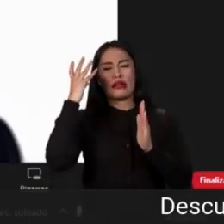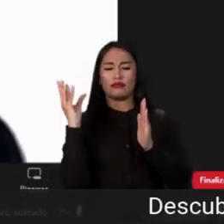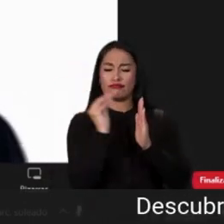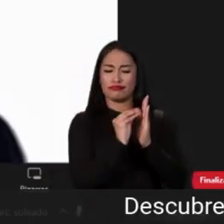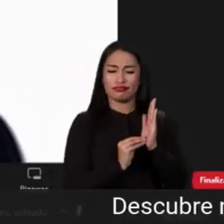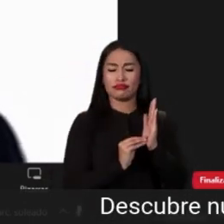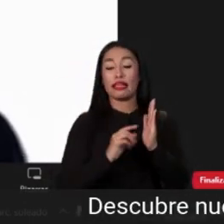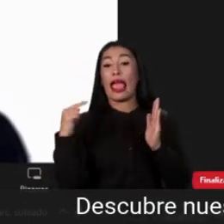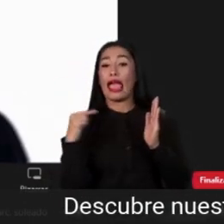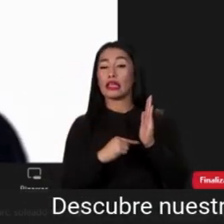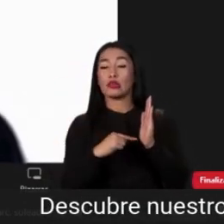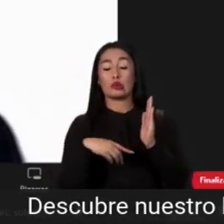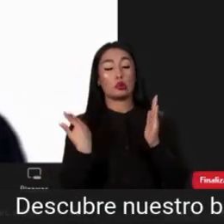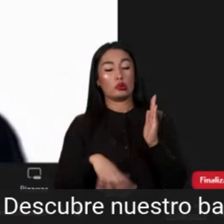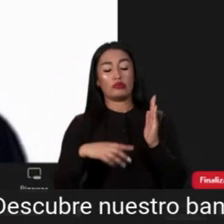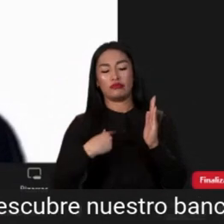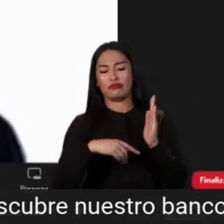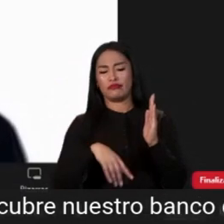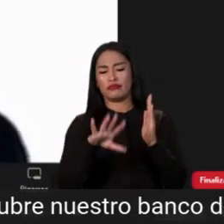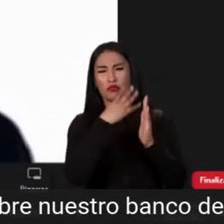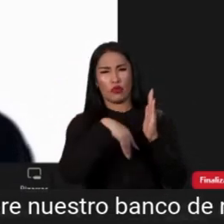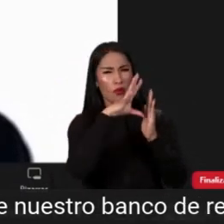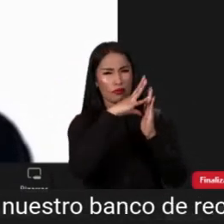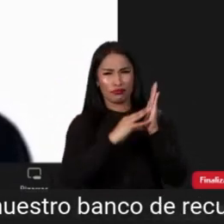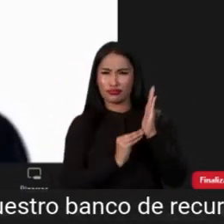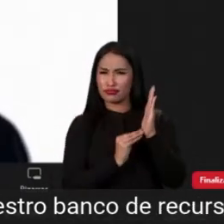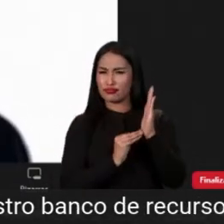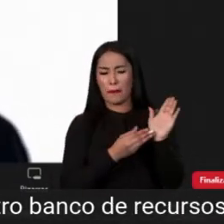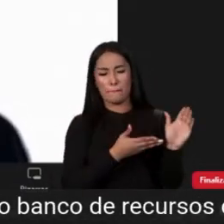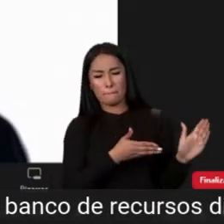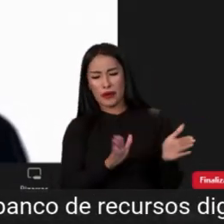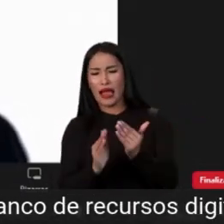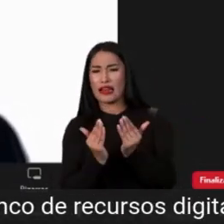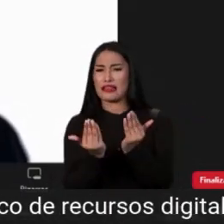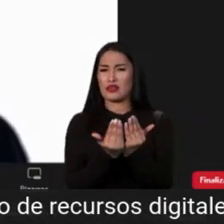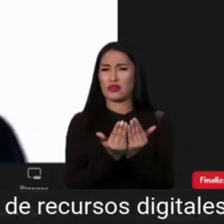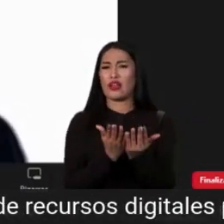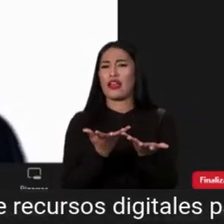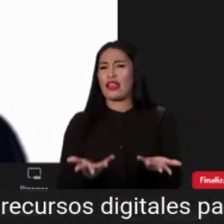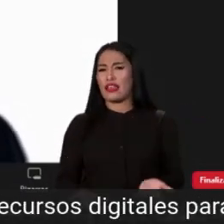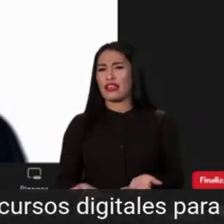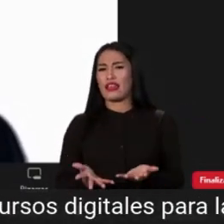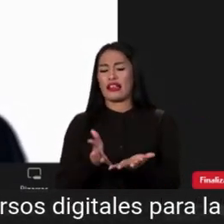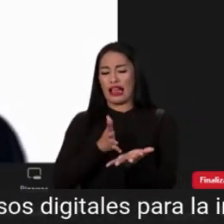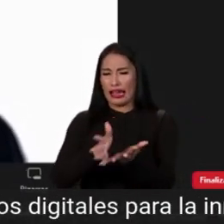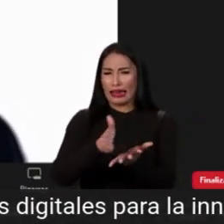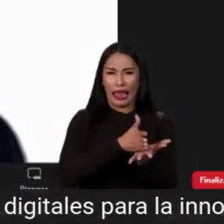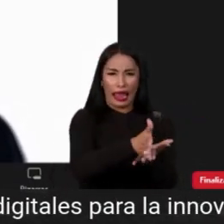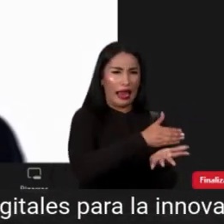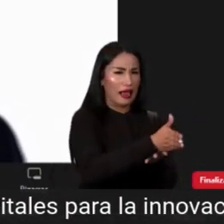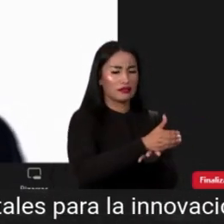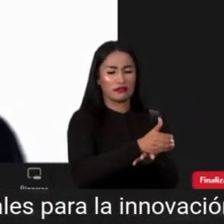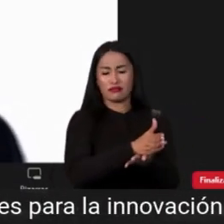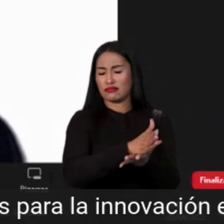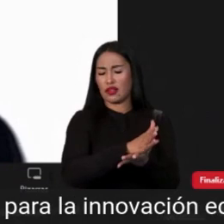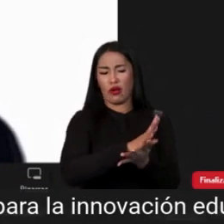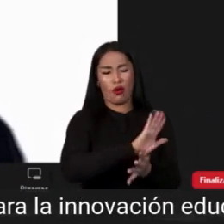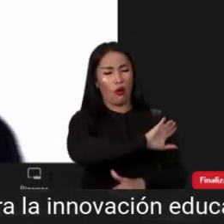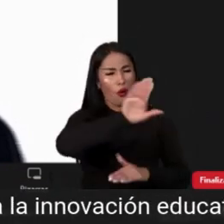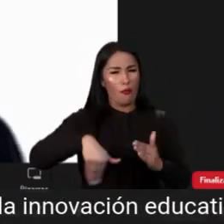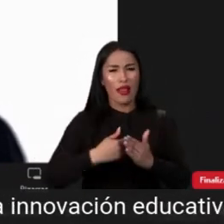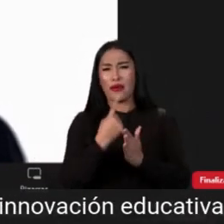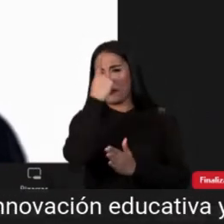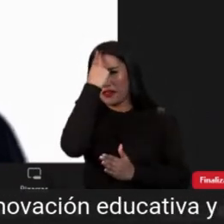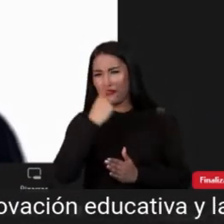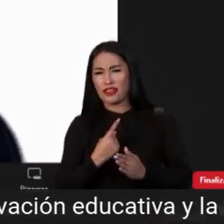cambio en todos los planes de estudio de todas las carreras, de todos los perfiles de